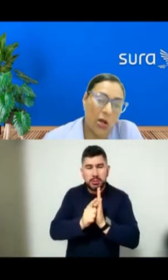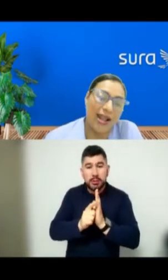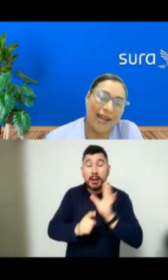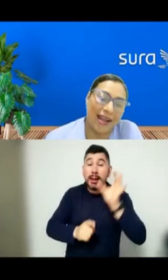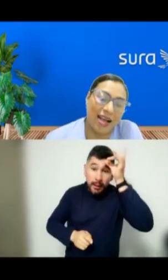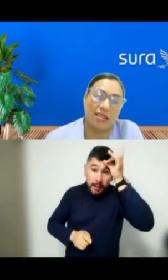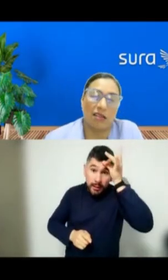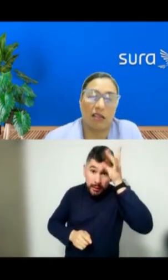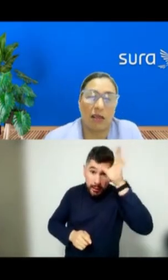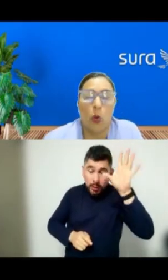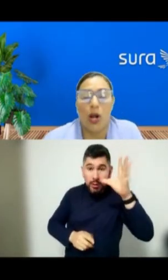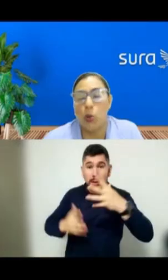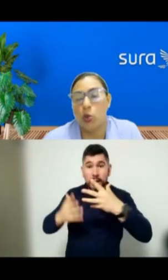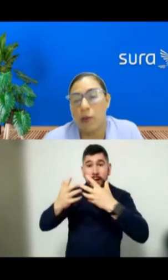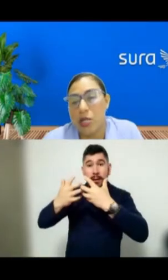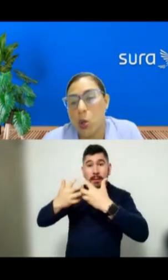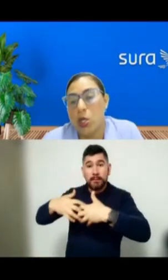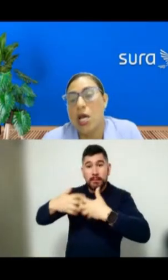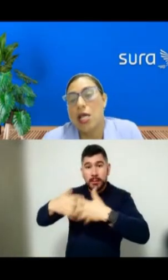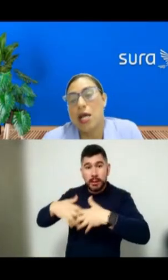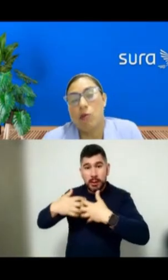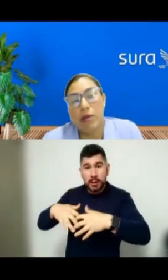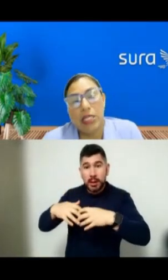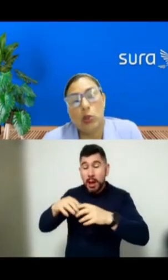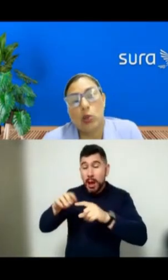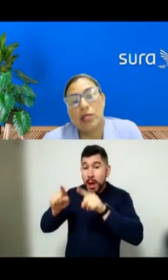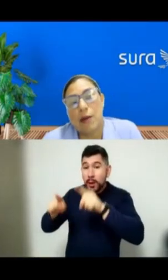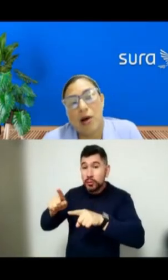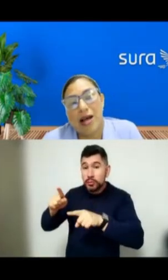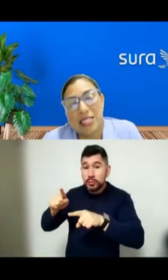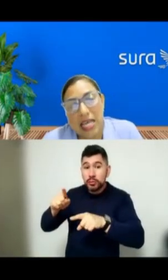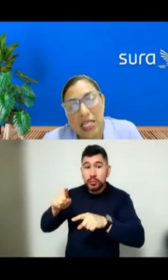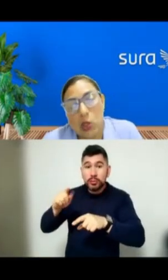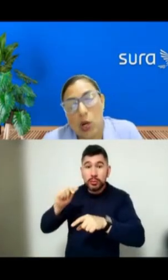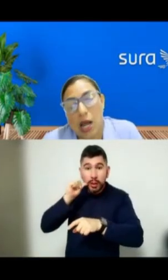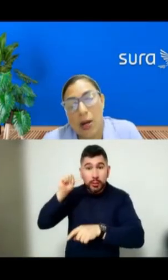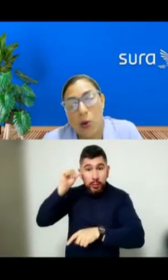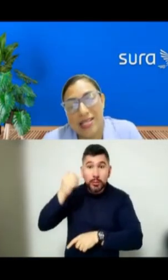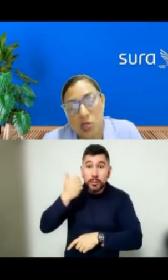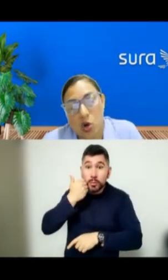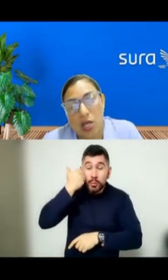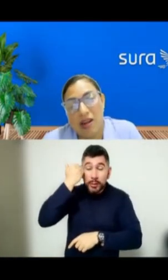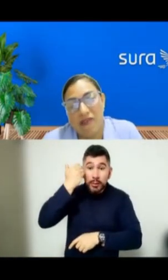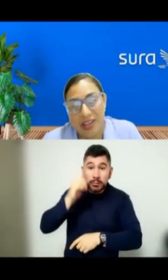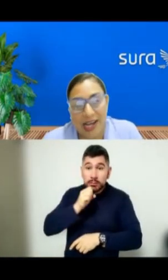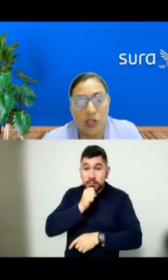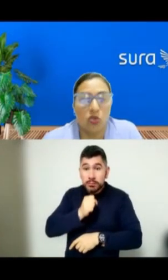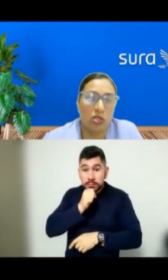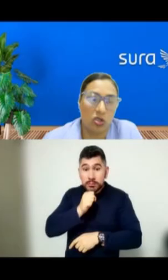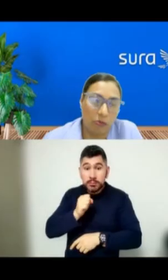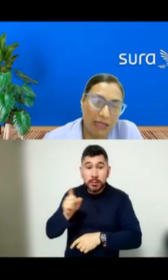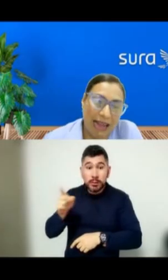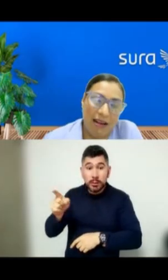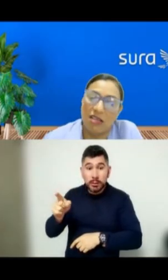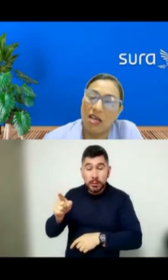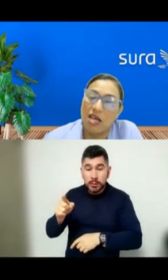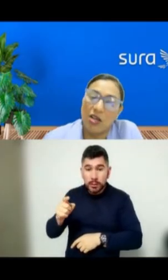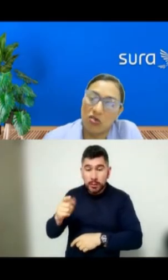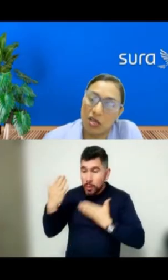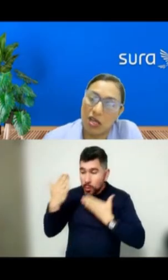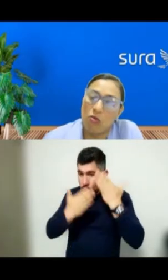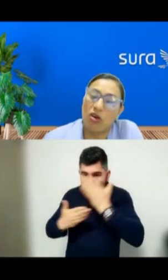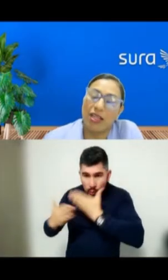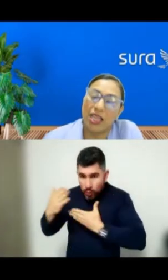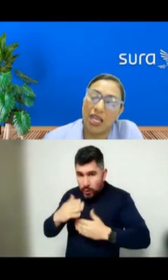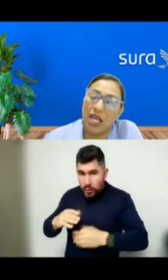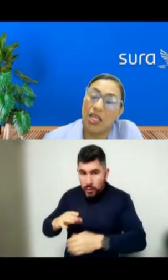en la empresa o en la casa tenemos un adulto mayor, y al momento que estamos haciendo la valoración y verificando sus signos vitales